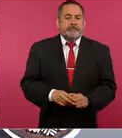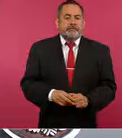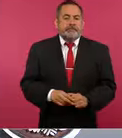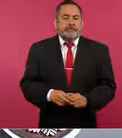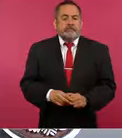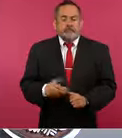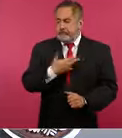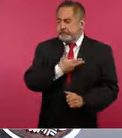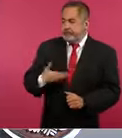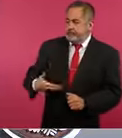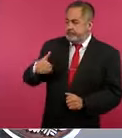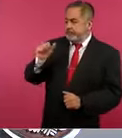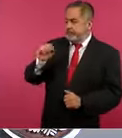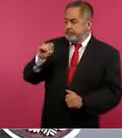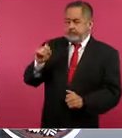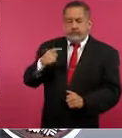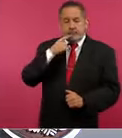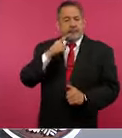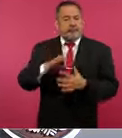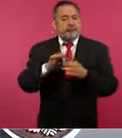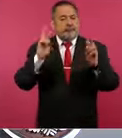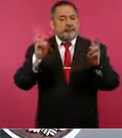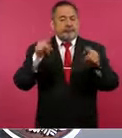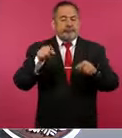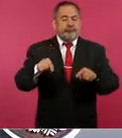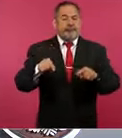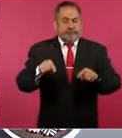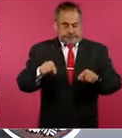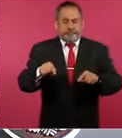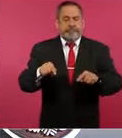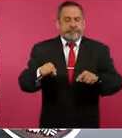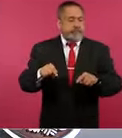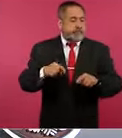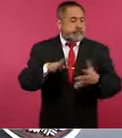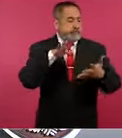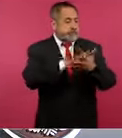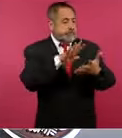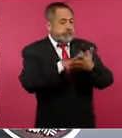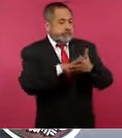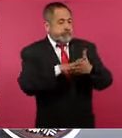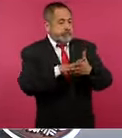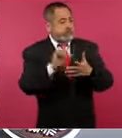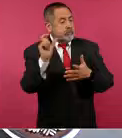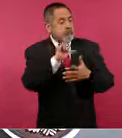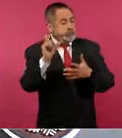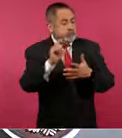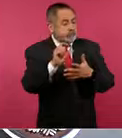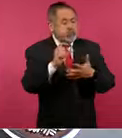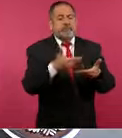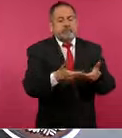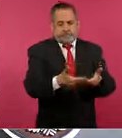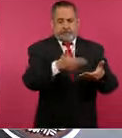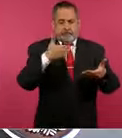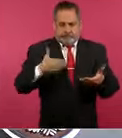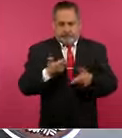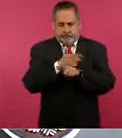López Obrador, tenemos el tema de las libertades anticipadas, amnistías y